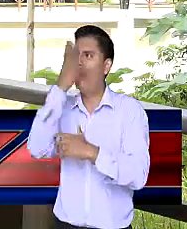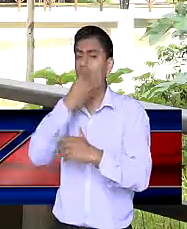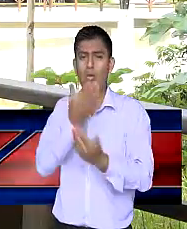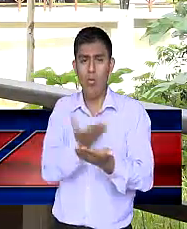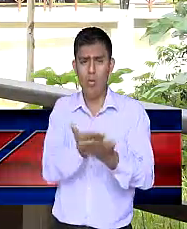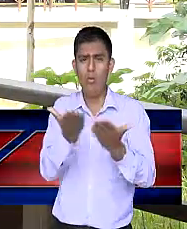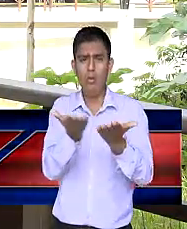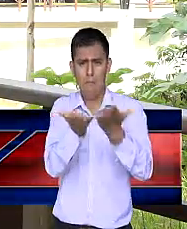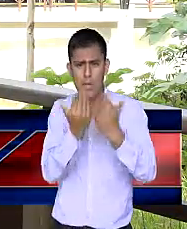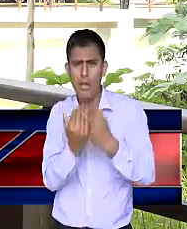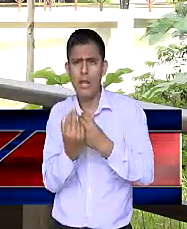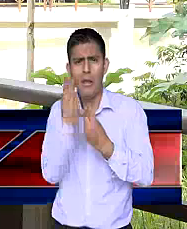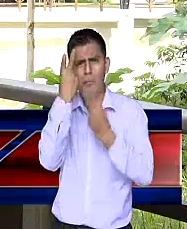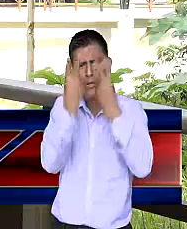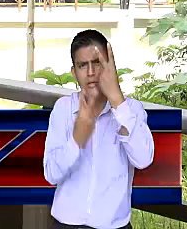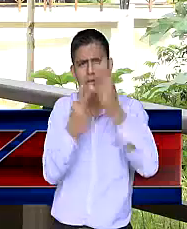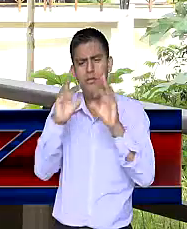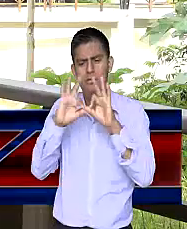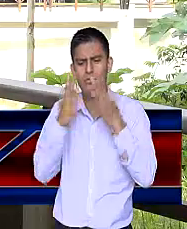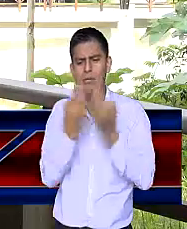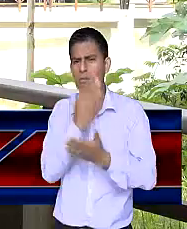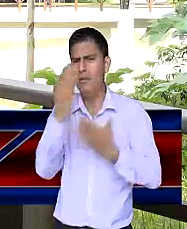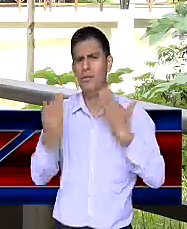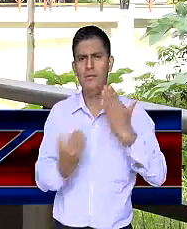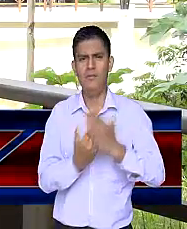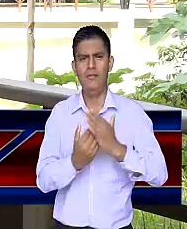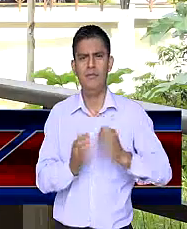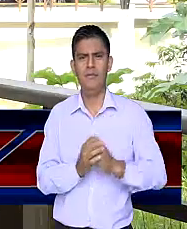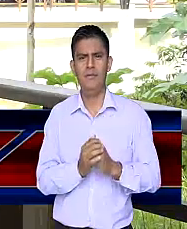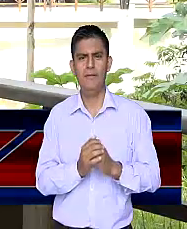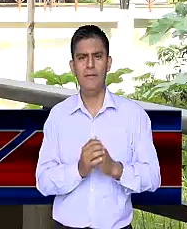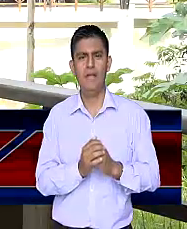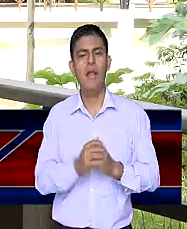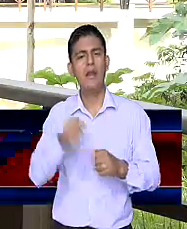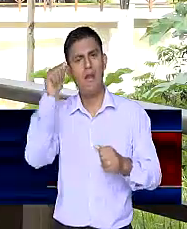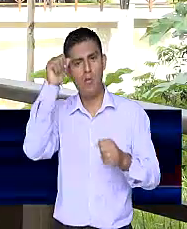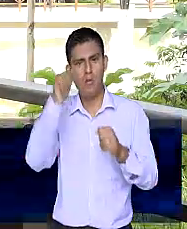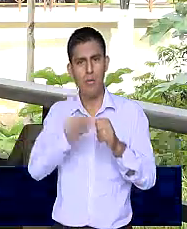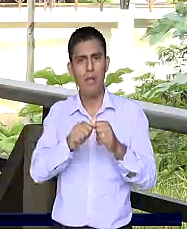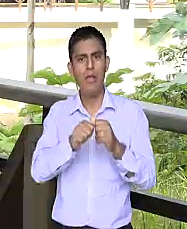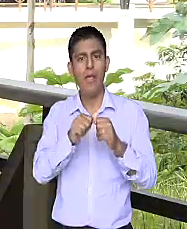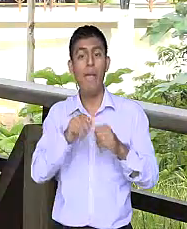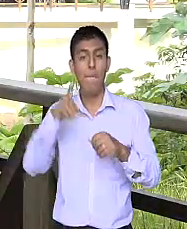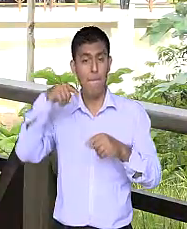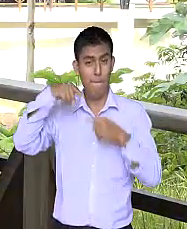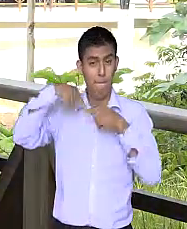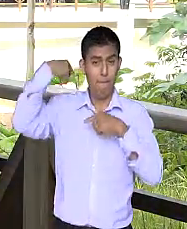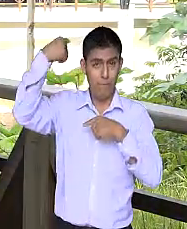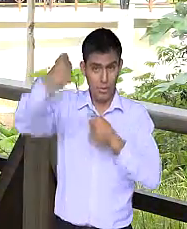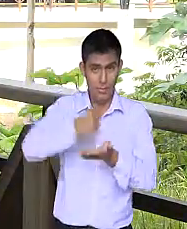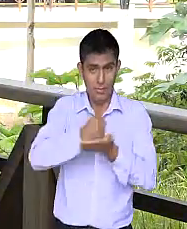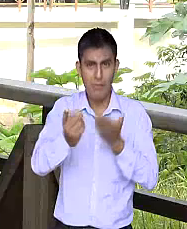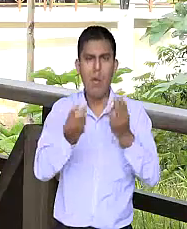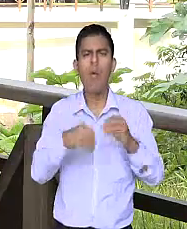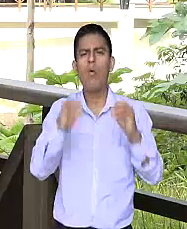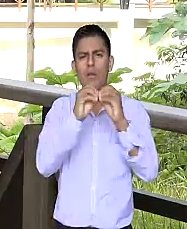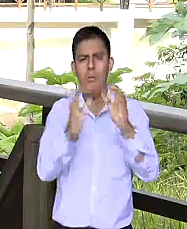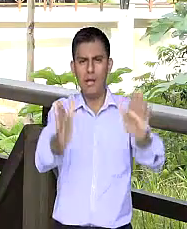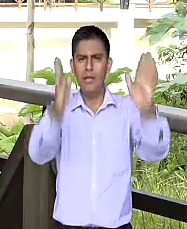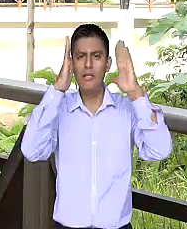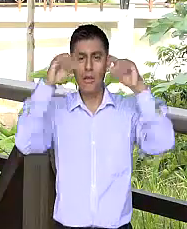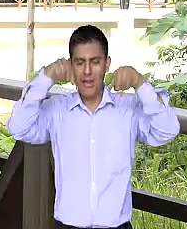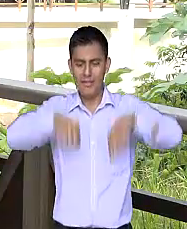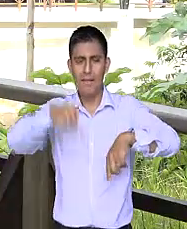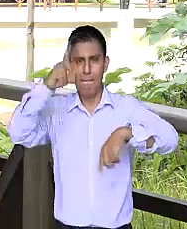lugar para que usted lo visite con toda su familia. Recuerde sintonizarnos en una nueva emisión